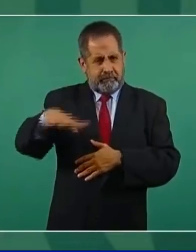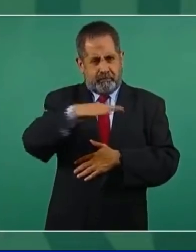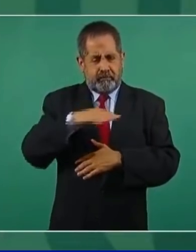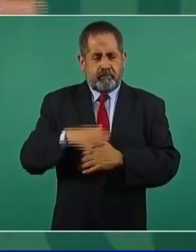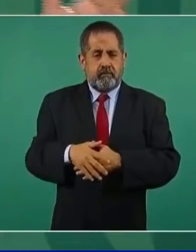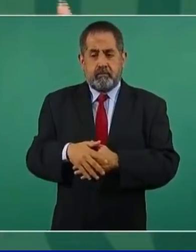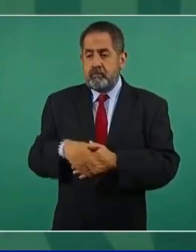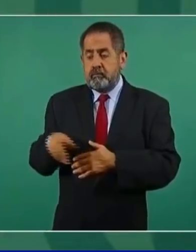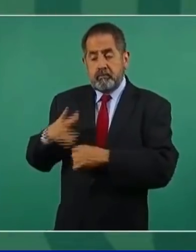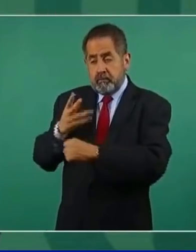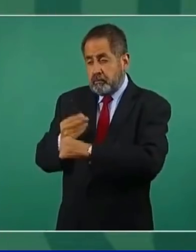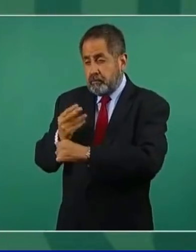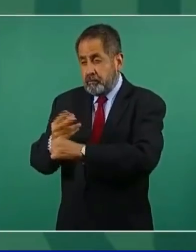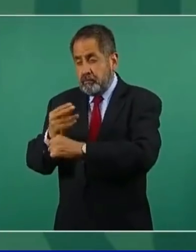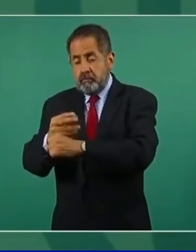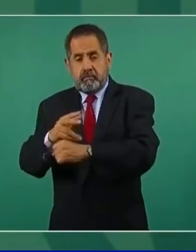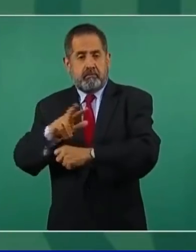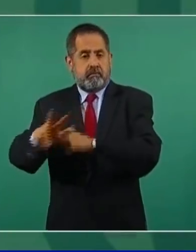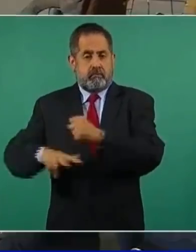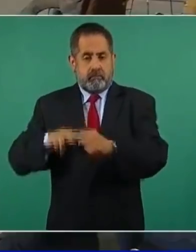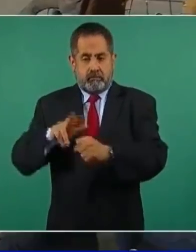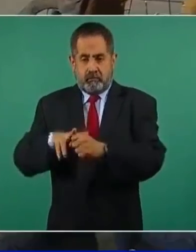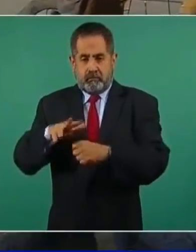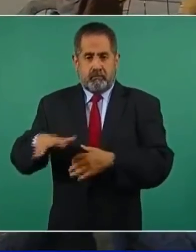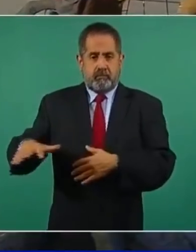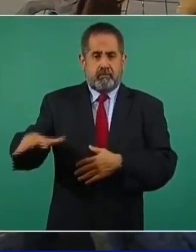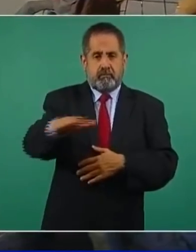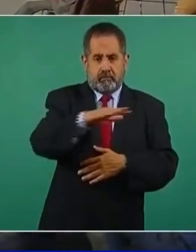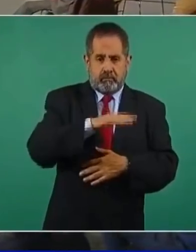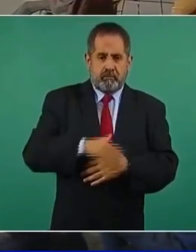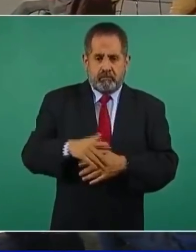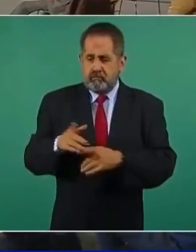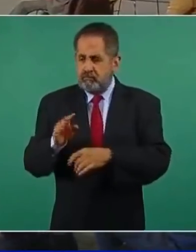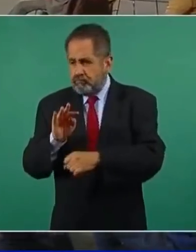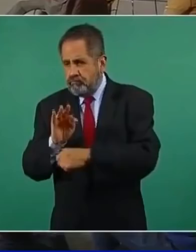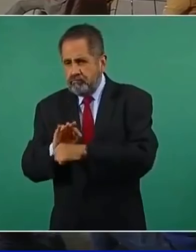Va a ser un área natural. Sí, estoy informado. Protegida. Ajá.